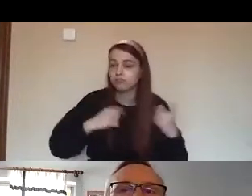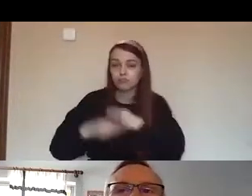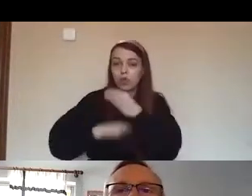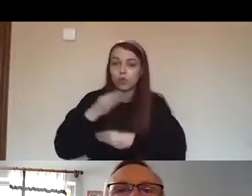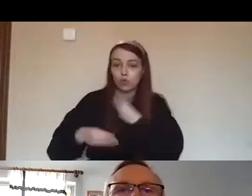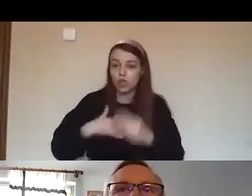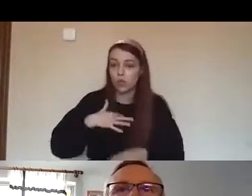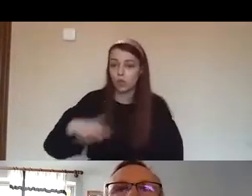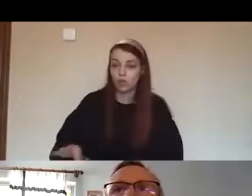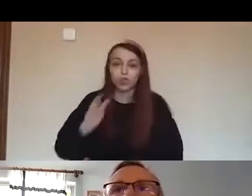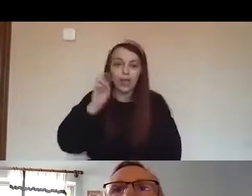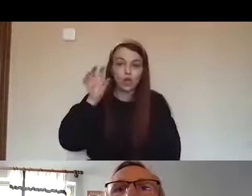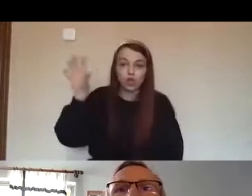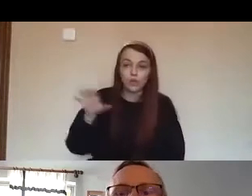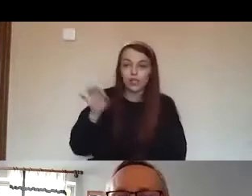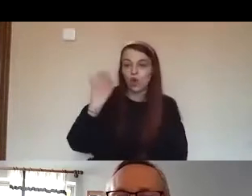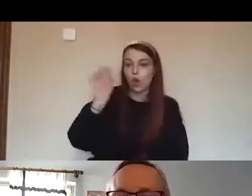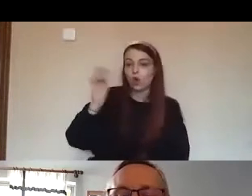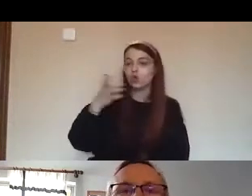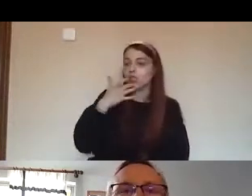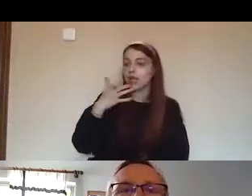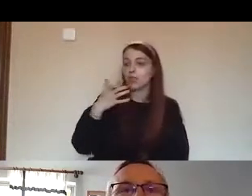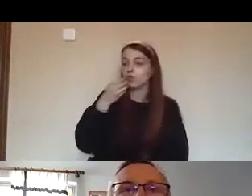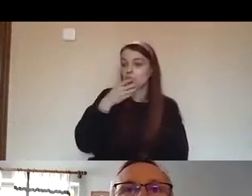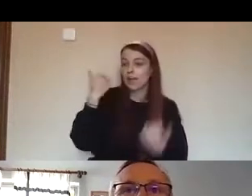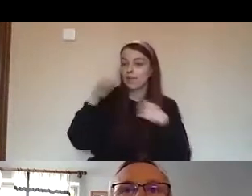siempre que se pueda en otros países, en otros ejemplos, en otros destinos.